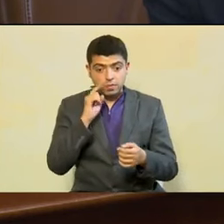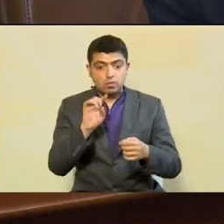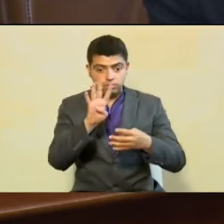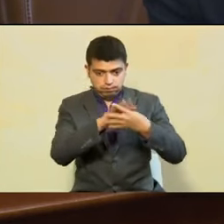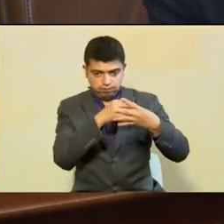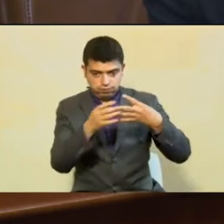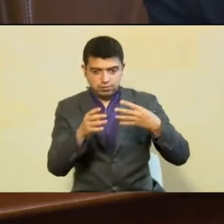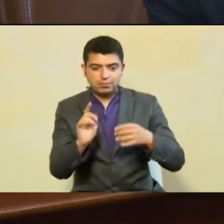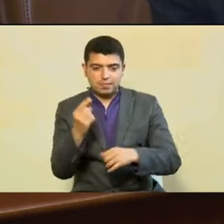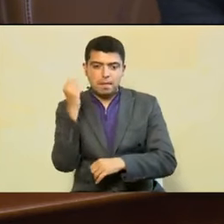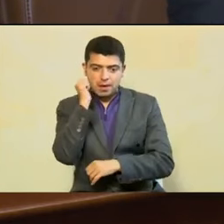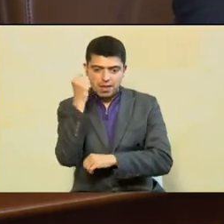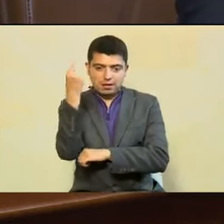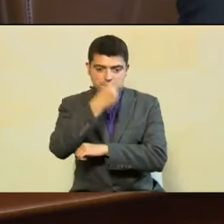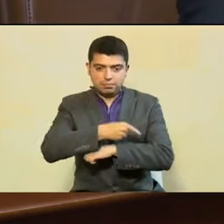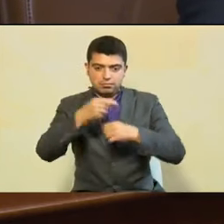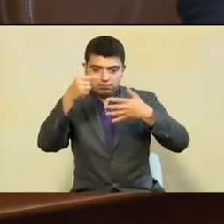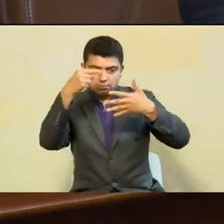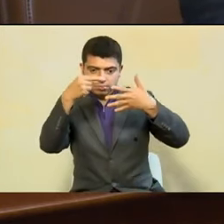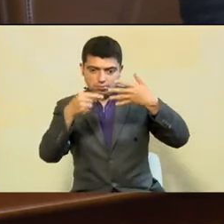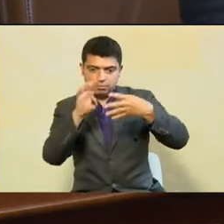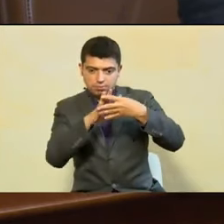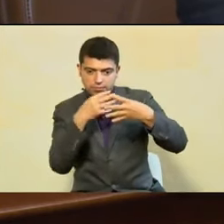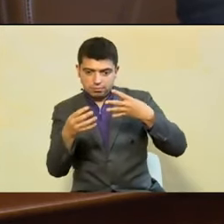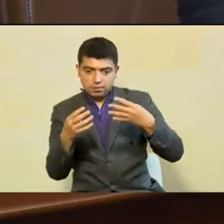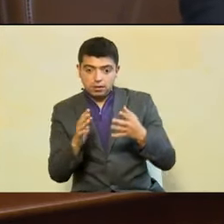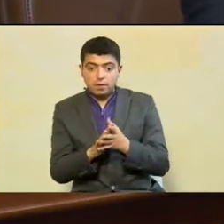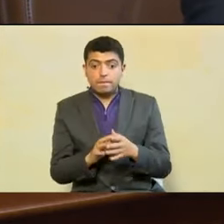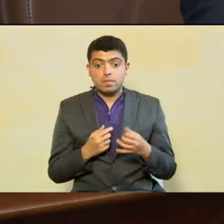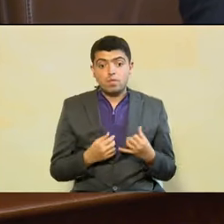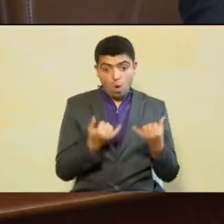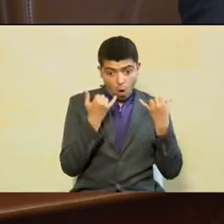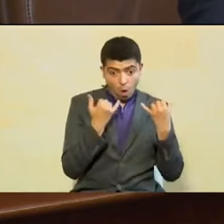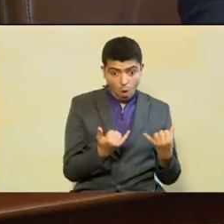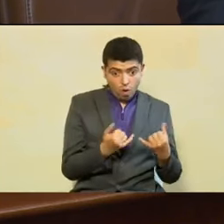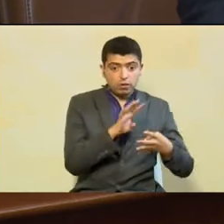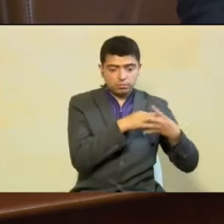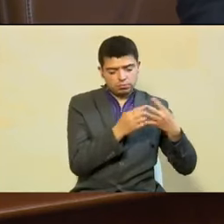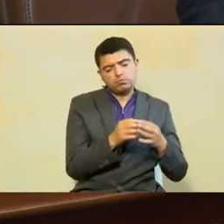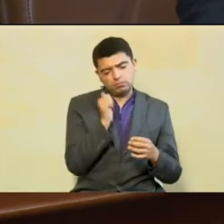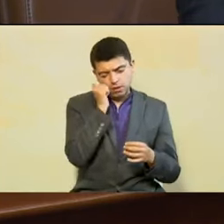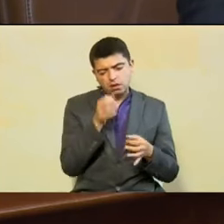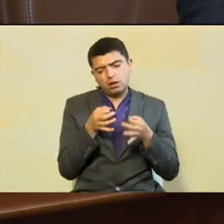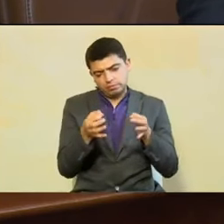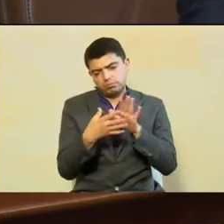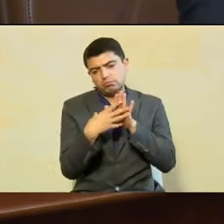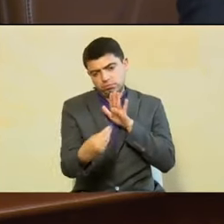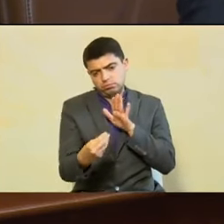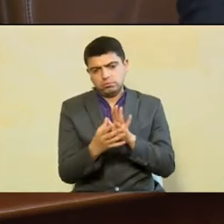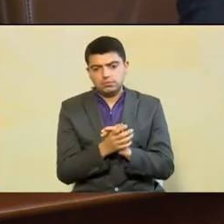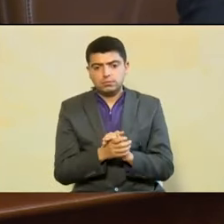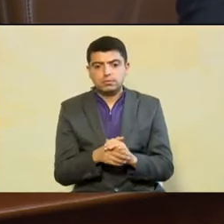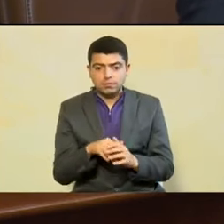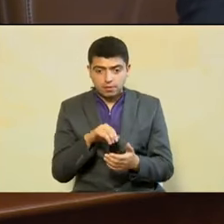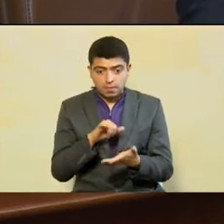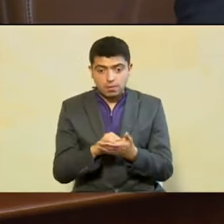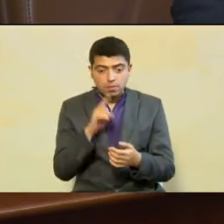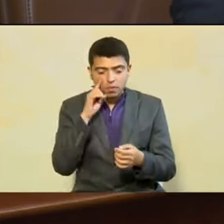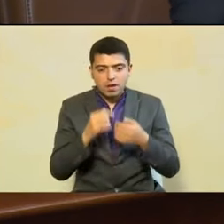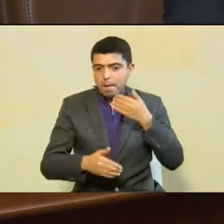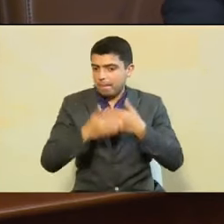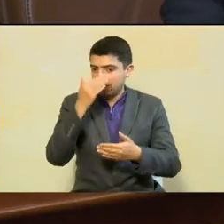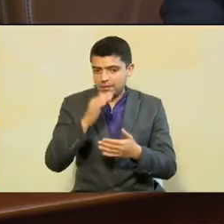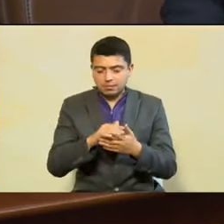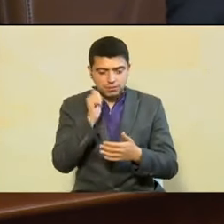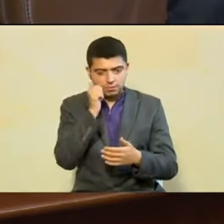día correspondiente al mismo que traíamos en el día de hoy es decir que nos permita avanzar como primer punto